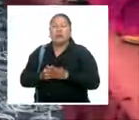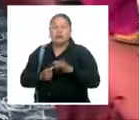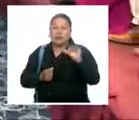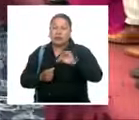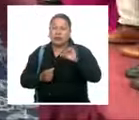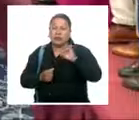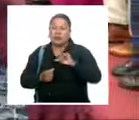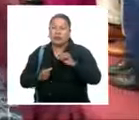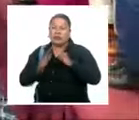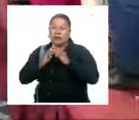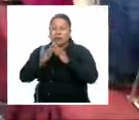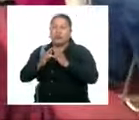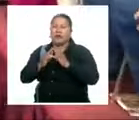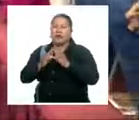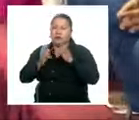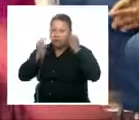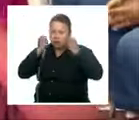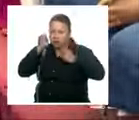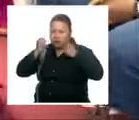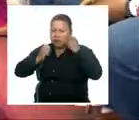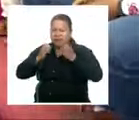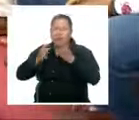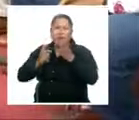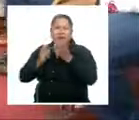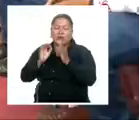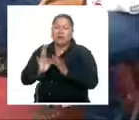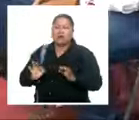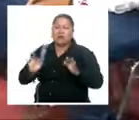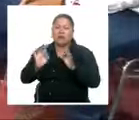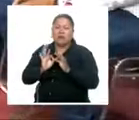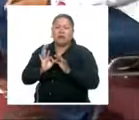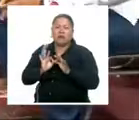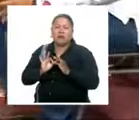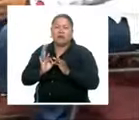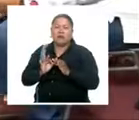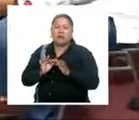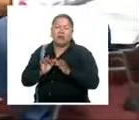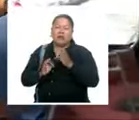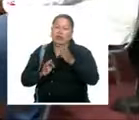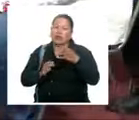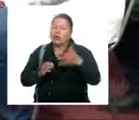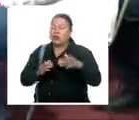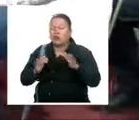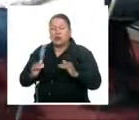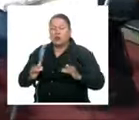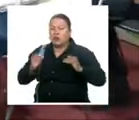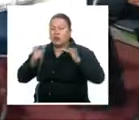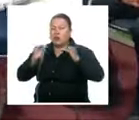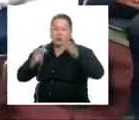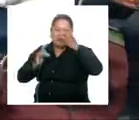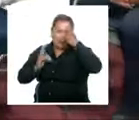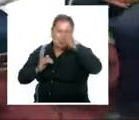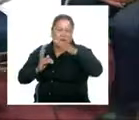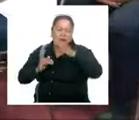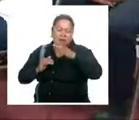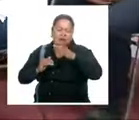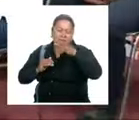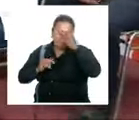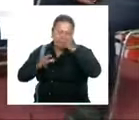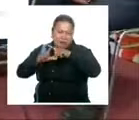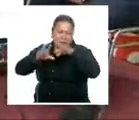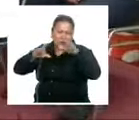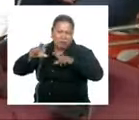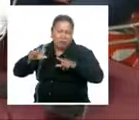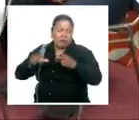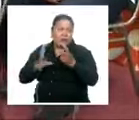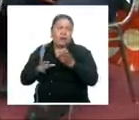este tianguis turístico tan importante y tan trascendental para nuestro país. Pues